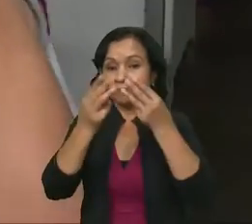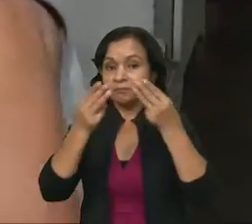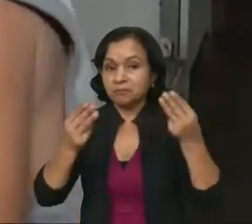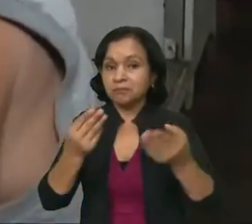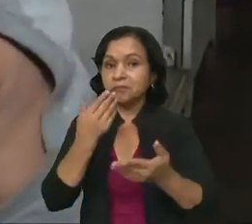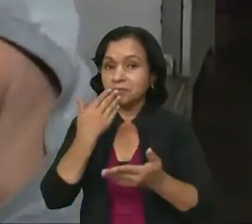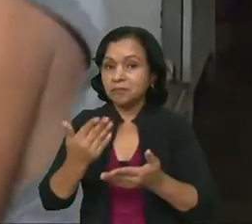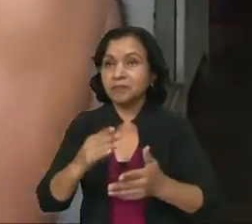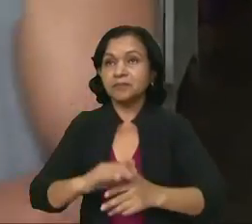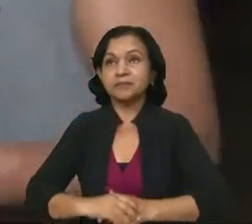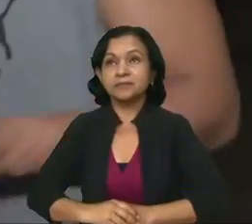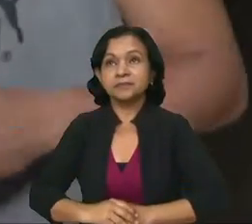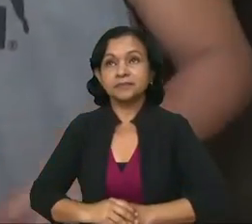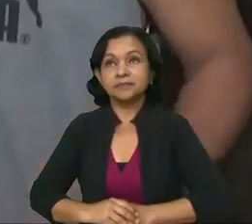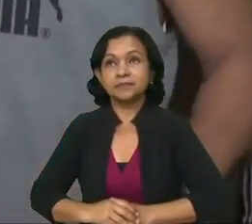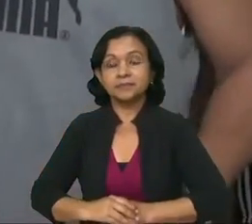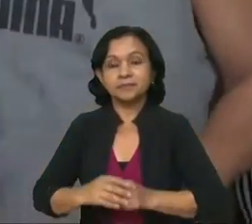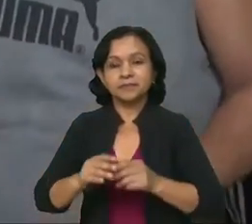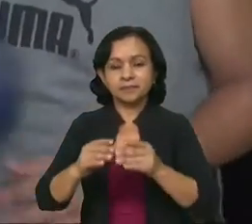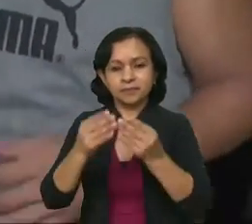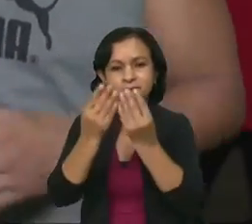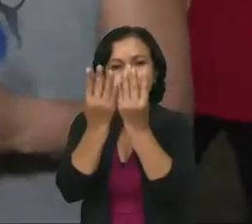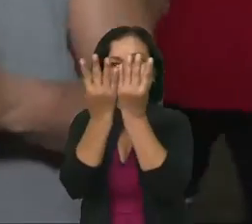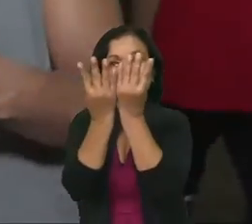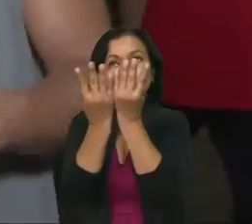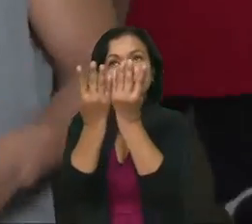Tenemos los abanicos también. Tenemos los abanicos.